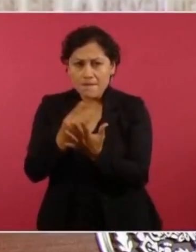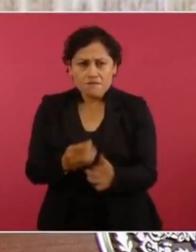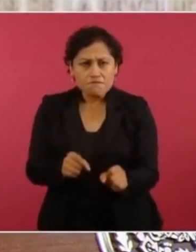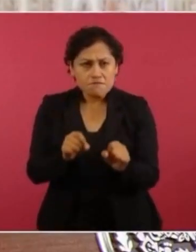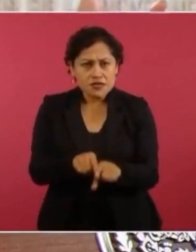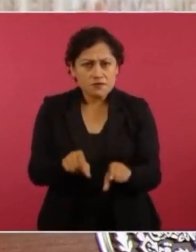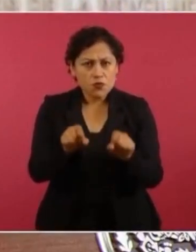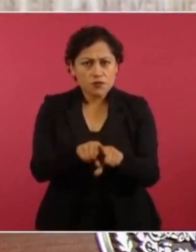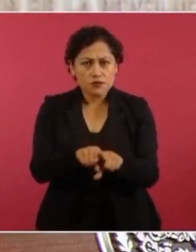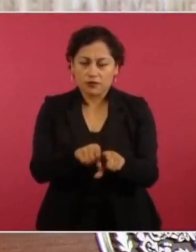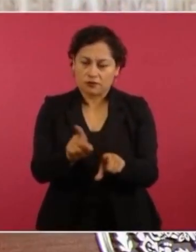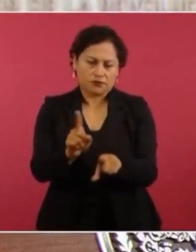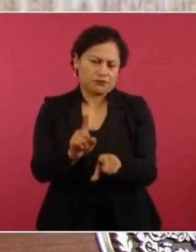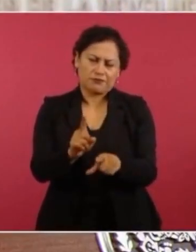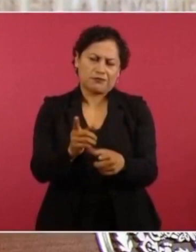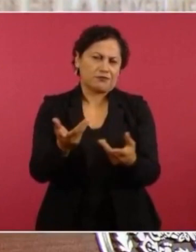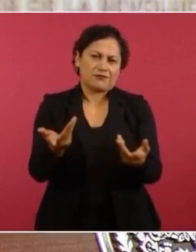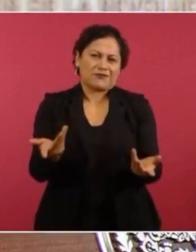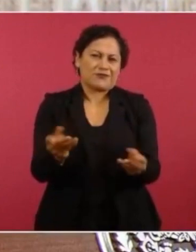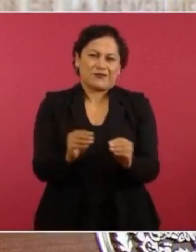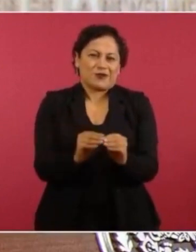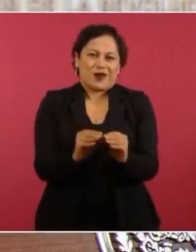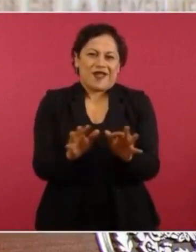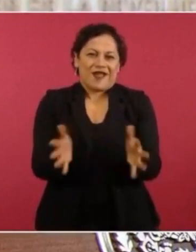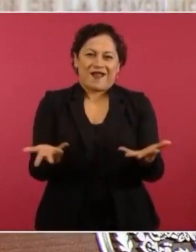Entonces, había mucha alegría,